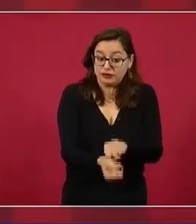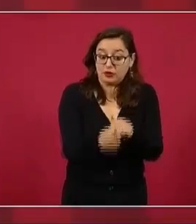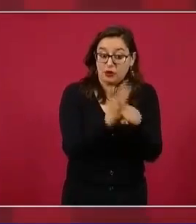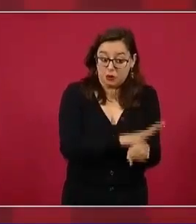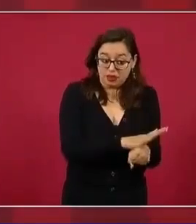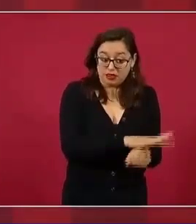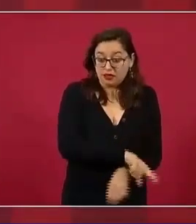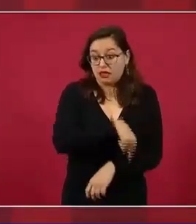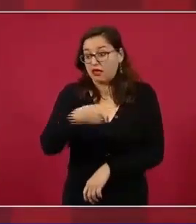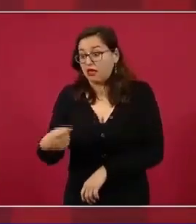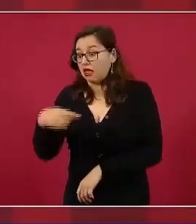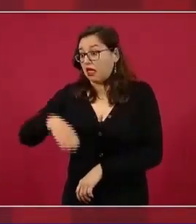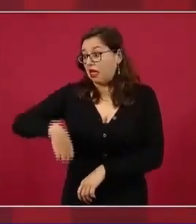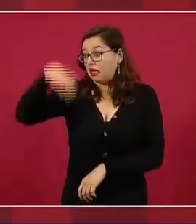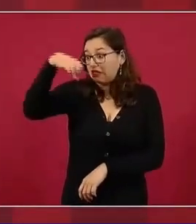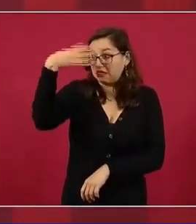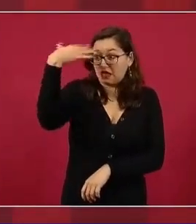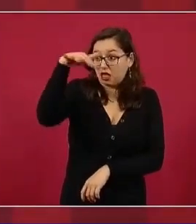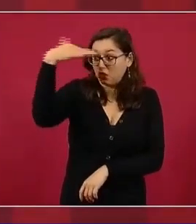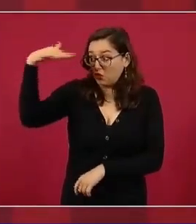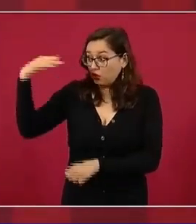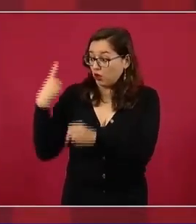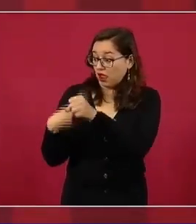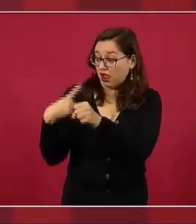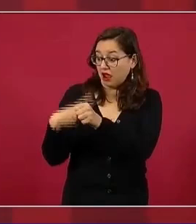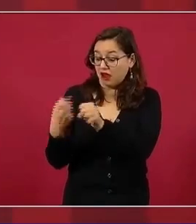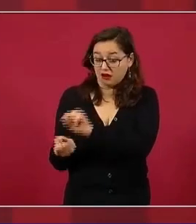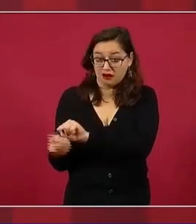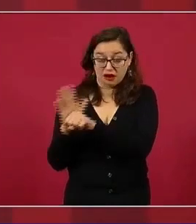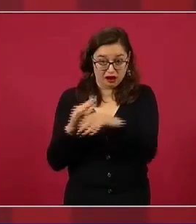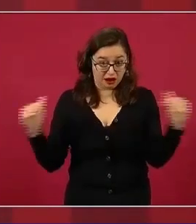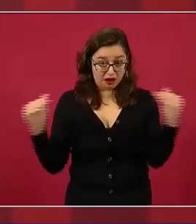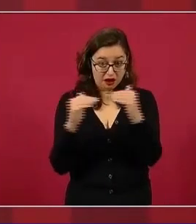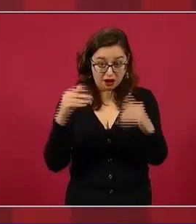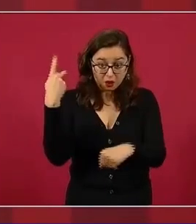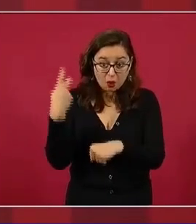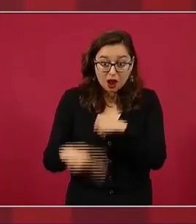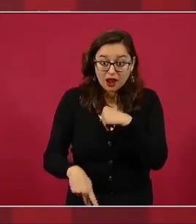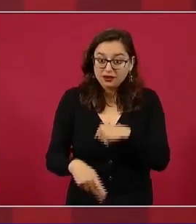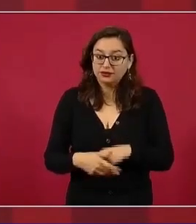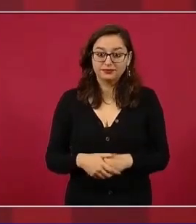tristeza de las defunciones, las hospitalizaciones que ocurren en las personas adultas.